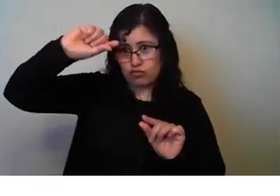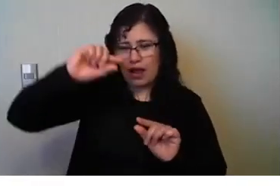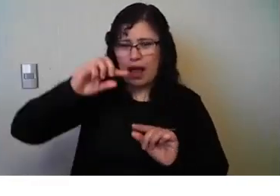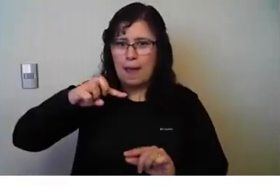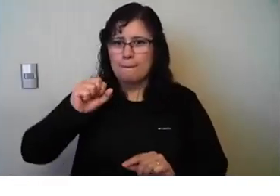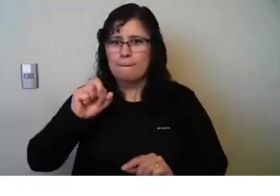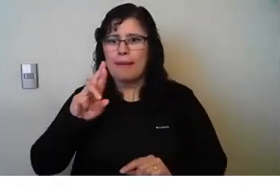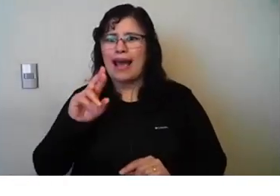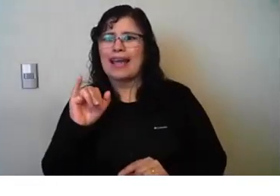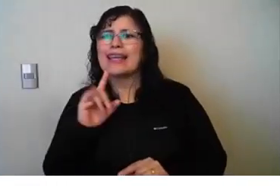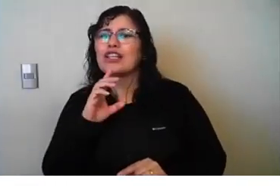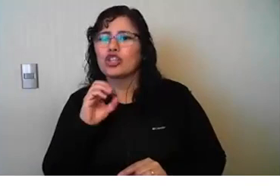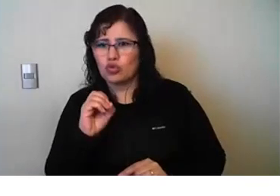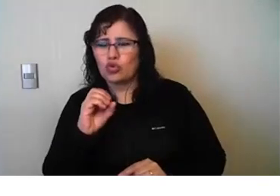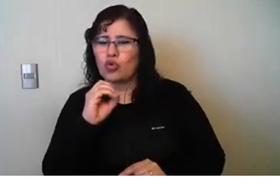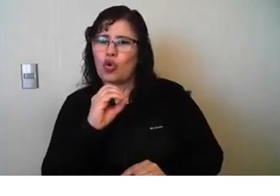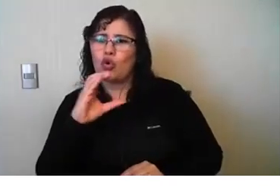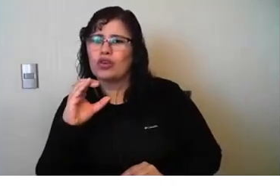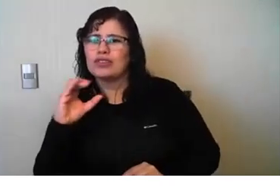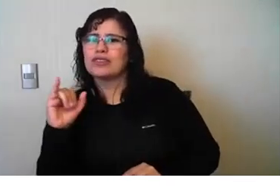Parieto occipital.